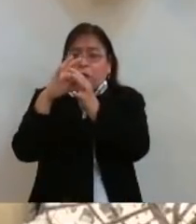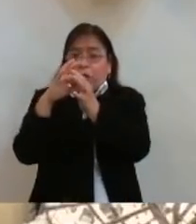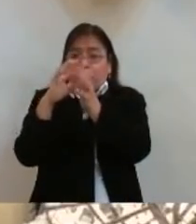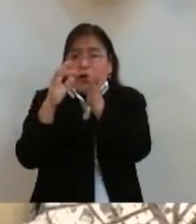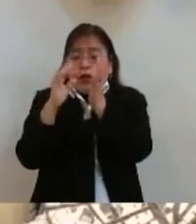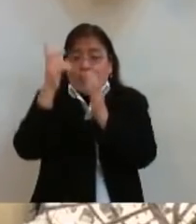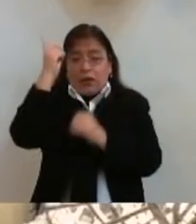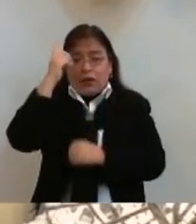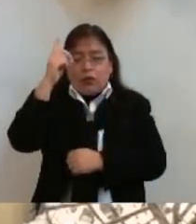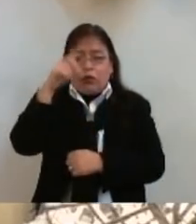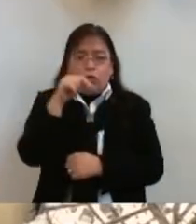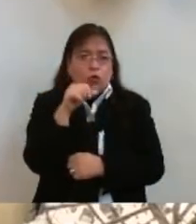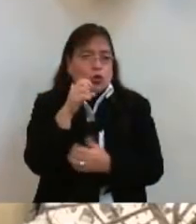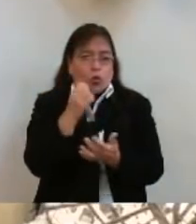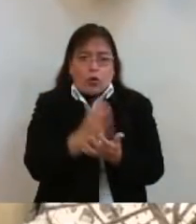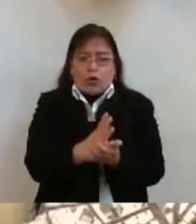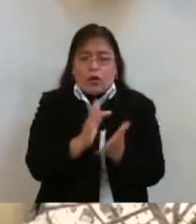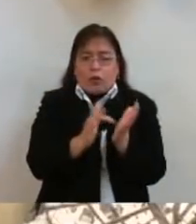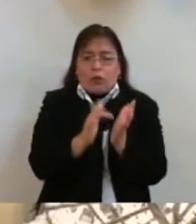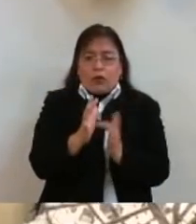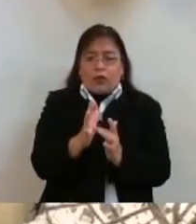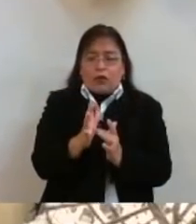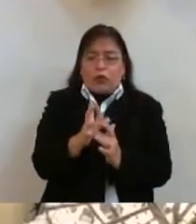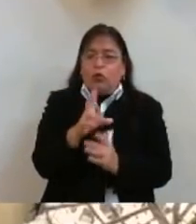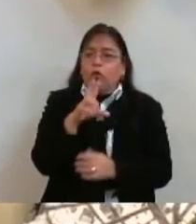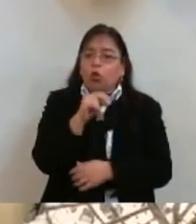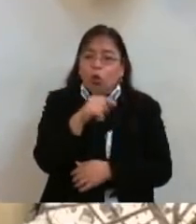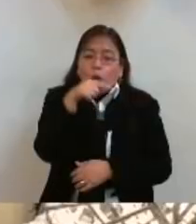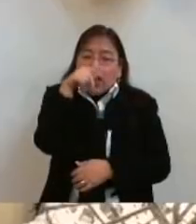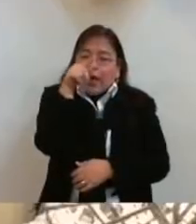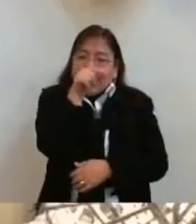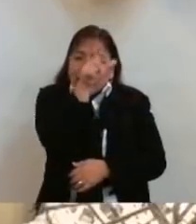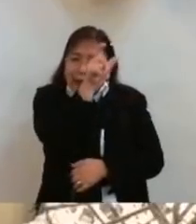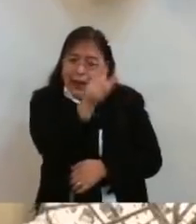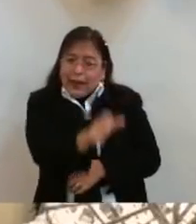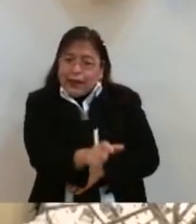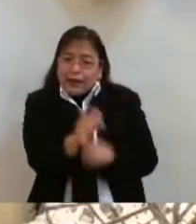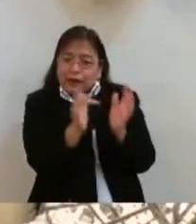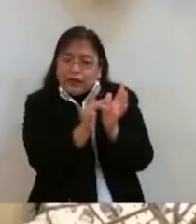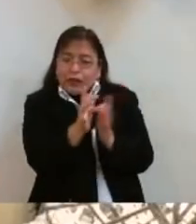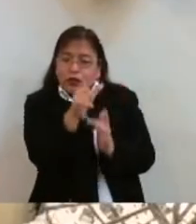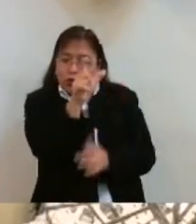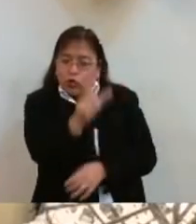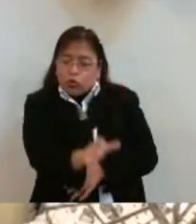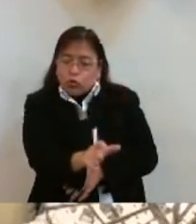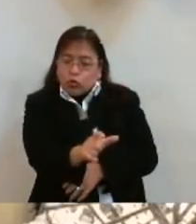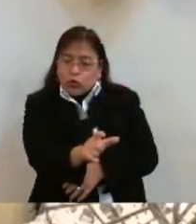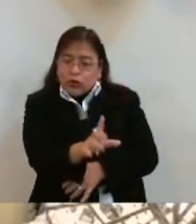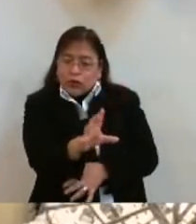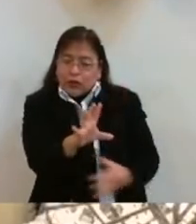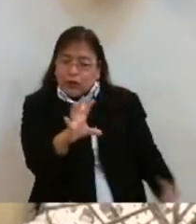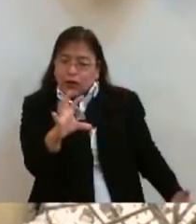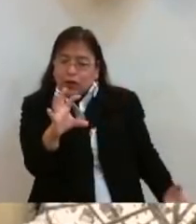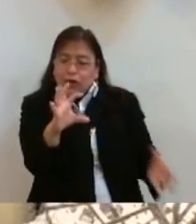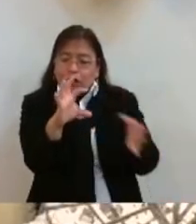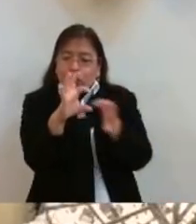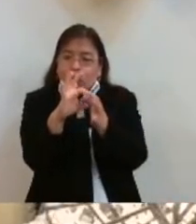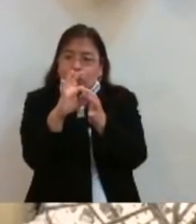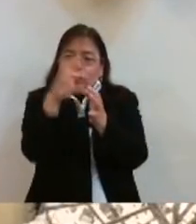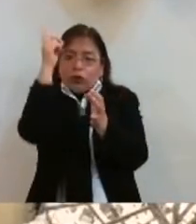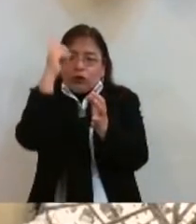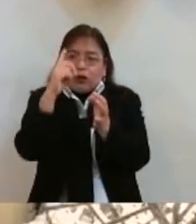Cristo hace oración, Él es la oración. Si recorremos los